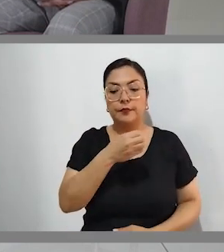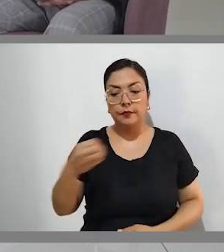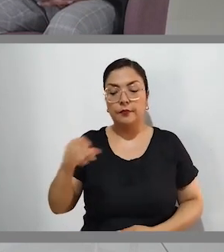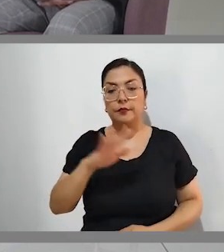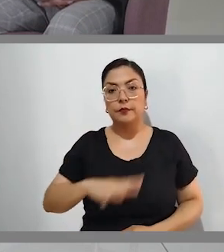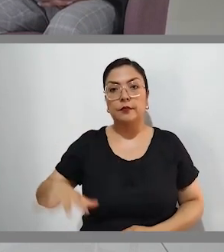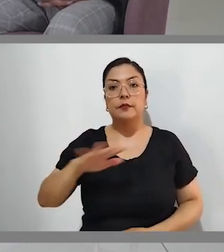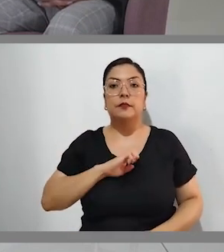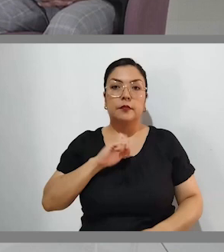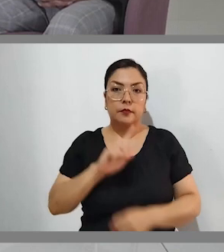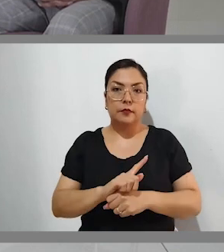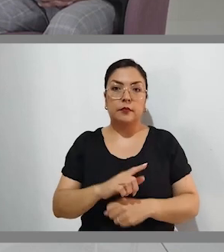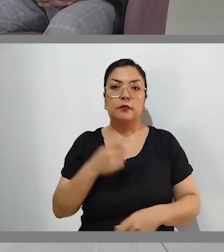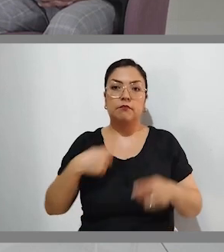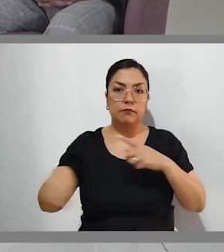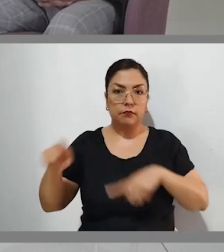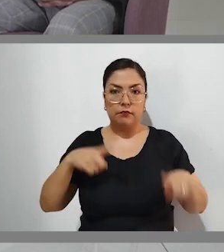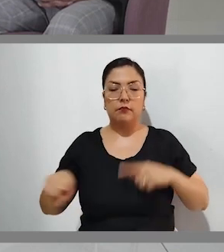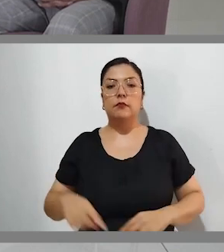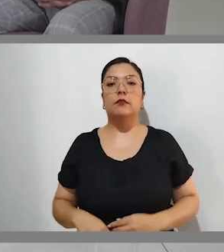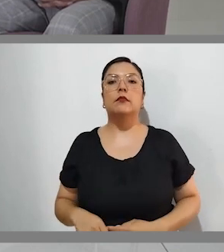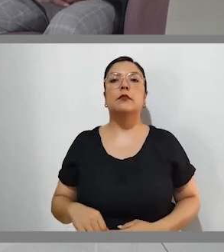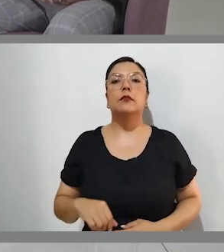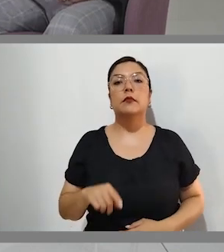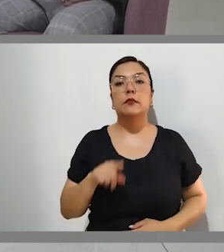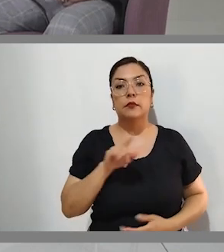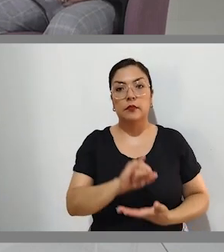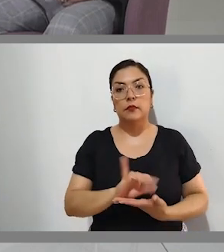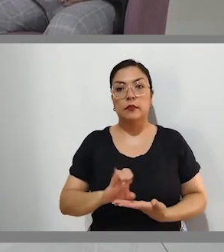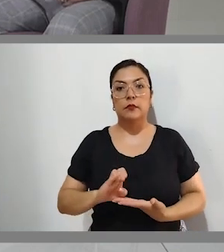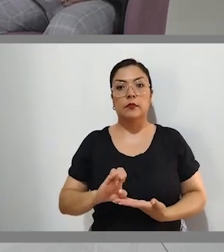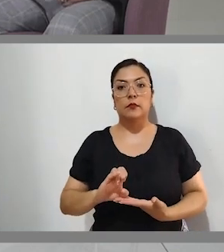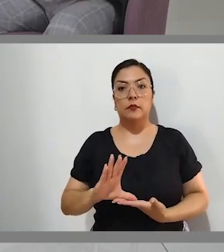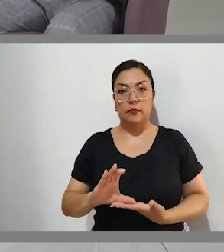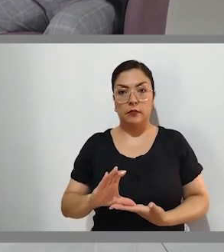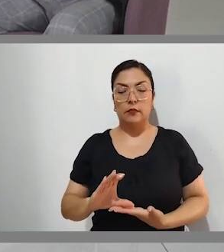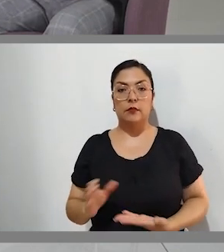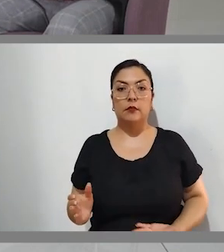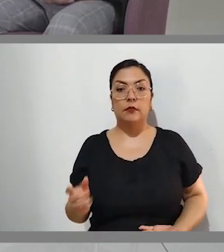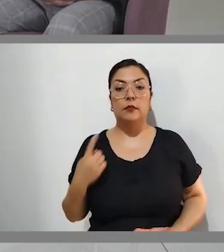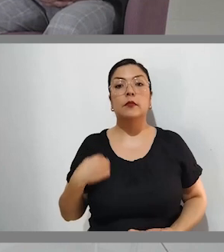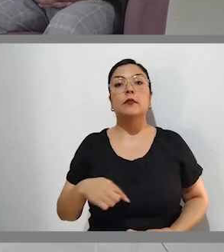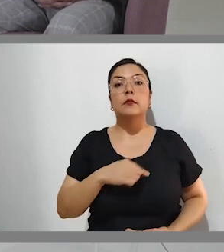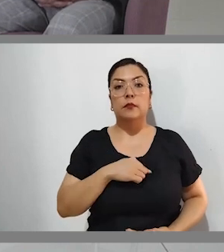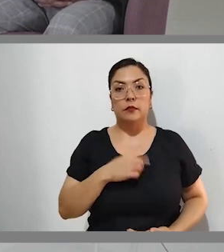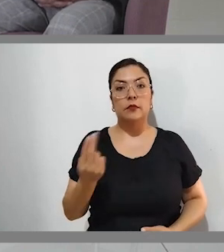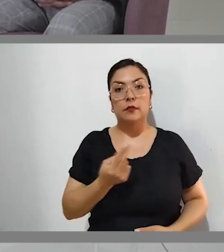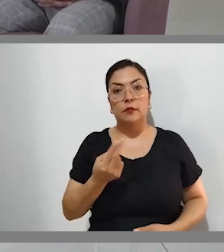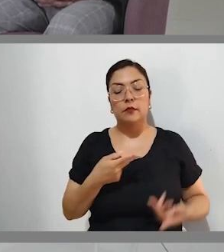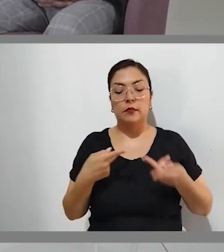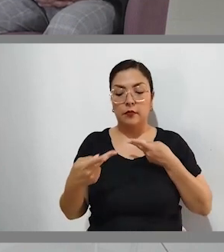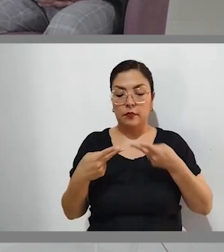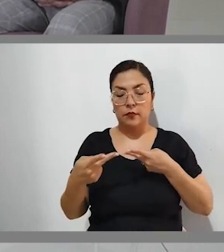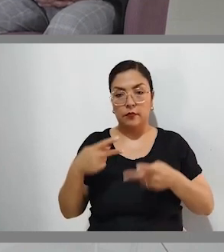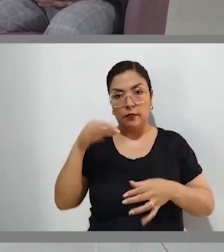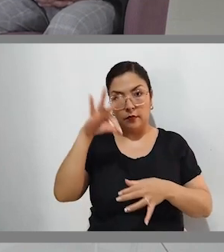ciudadanía que el órgano electoral local, que es el Instituto Electoral de Coahuila, tiene también que trabajar en esta área de organización